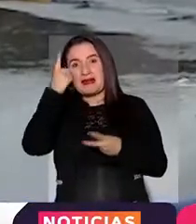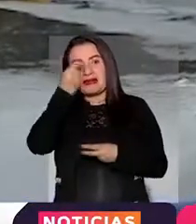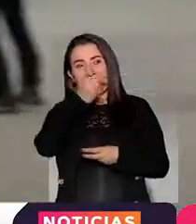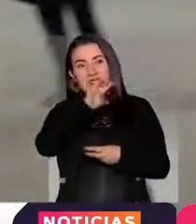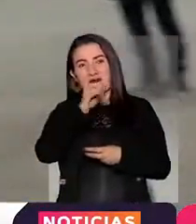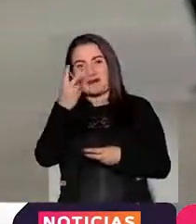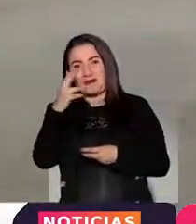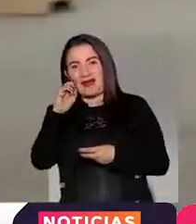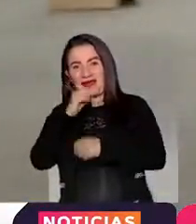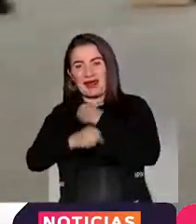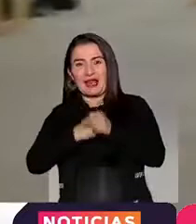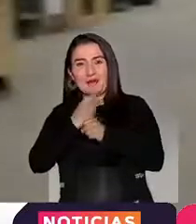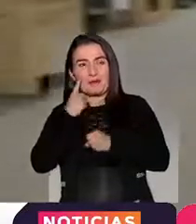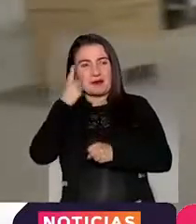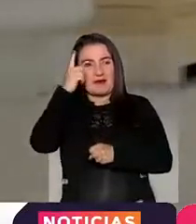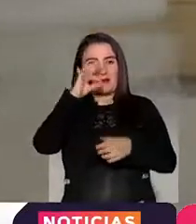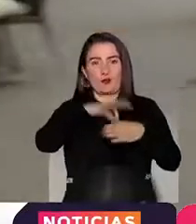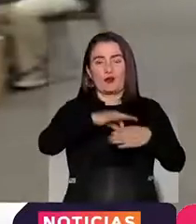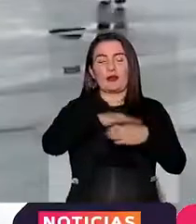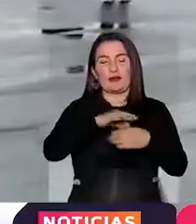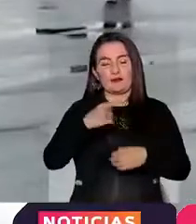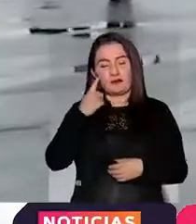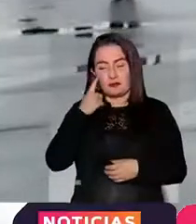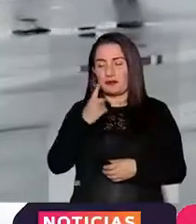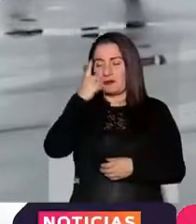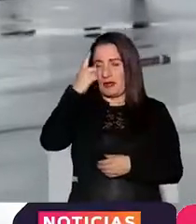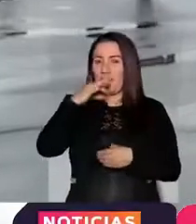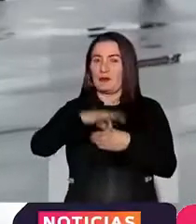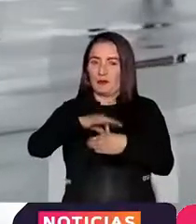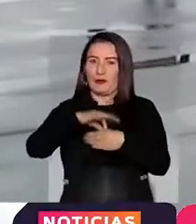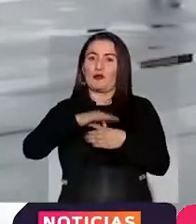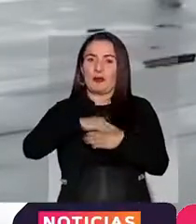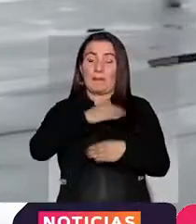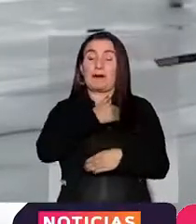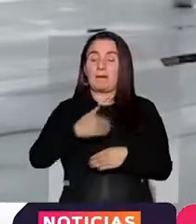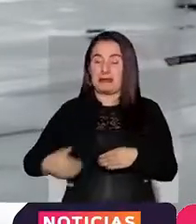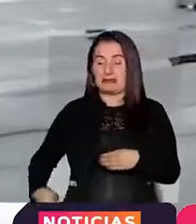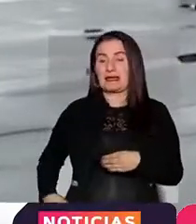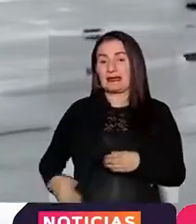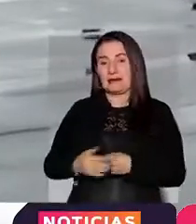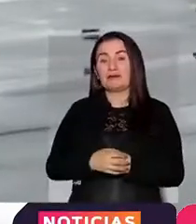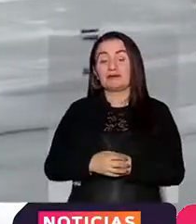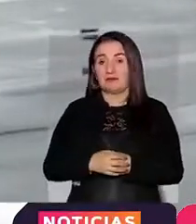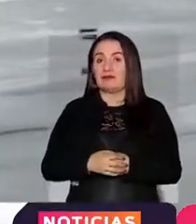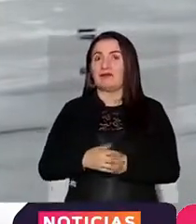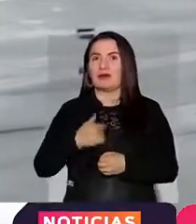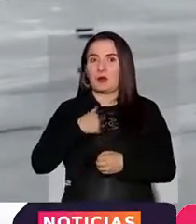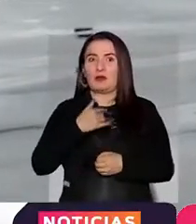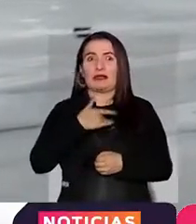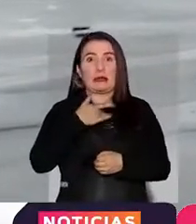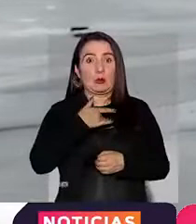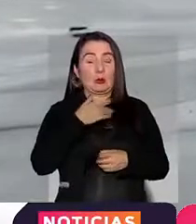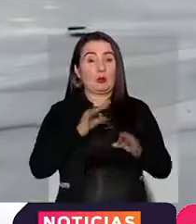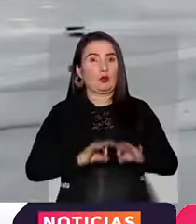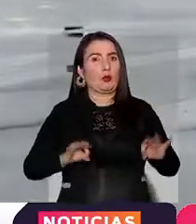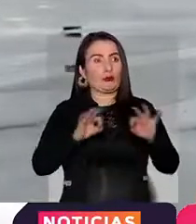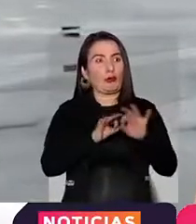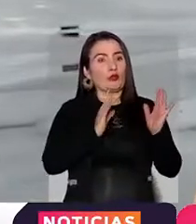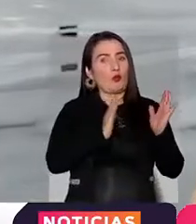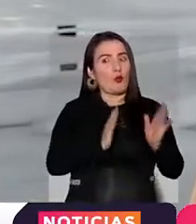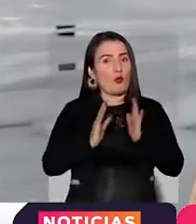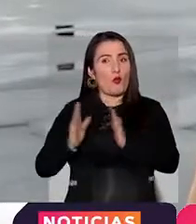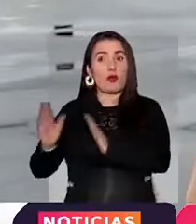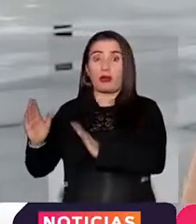primera participación en elecciones. La primera vez que voto para presidente, me pareció que es bastante ordenado y